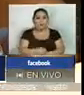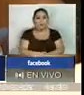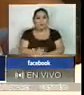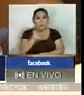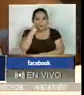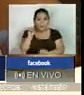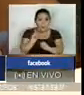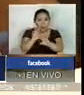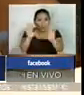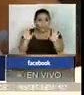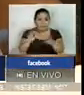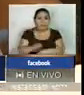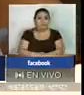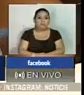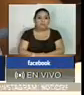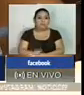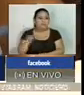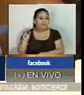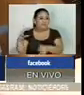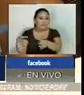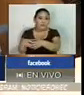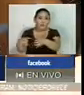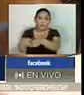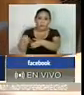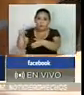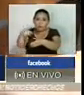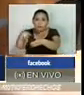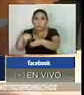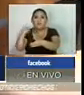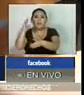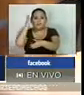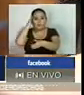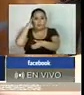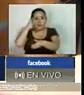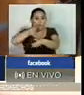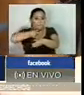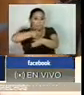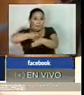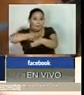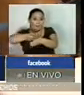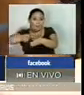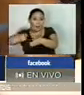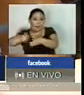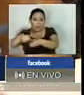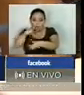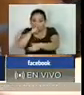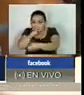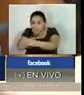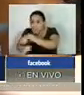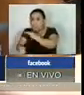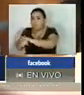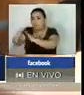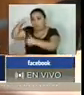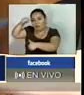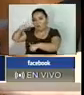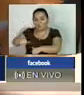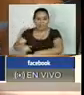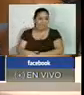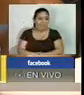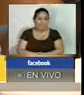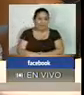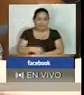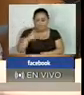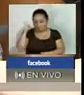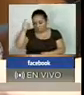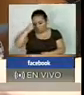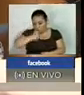obvio, ¿verdad? Que siempre la cúpula maneja el poder sobre las cartas bajo la mesa. Y es una decepción que nos